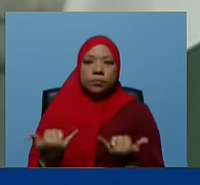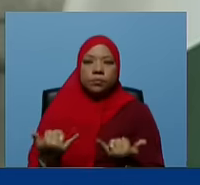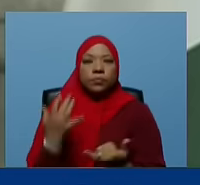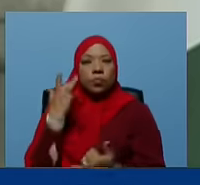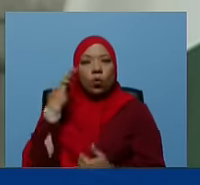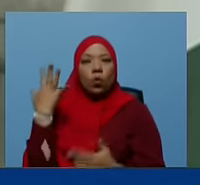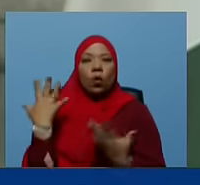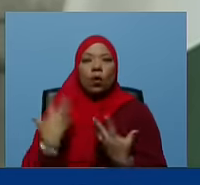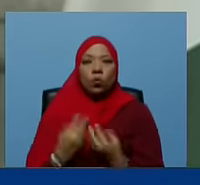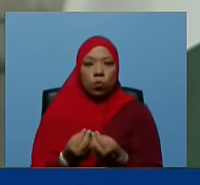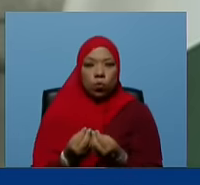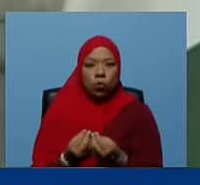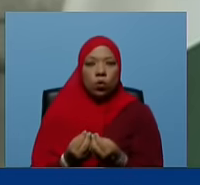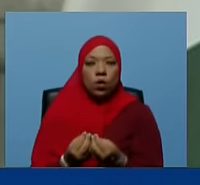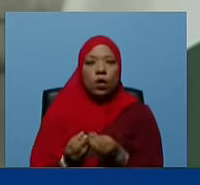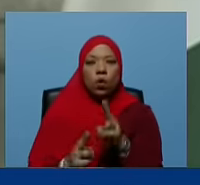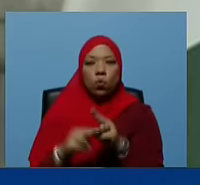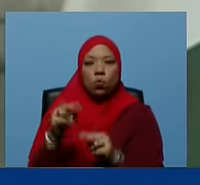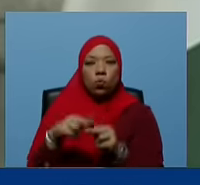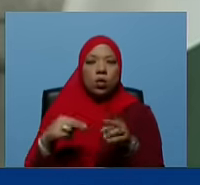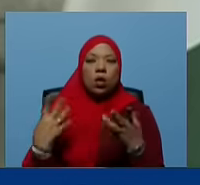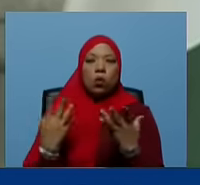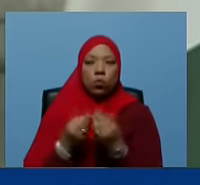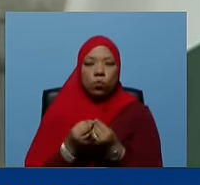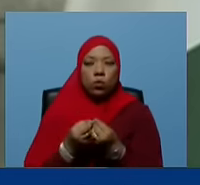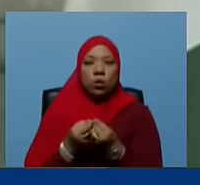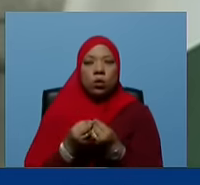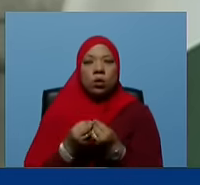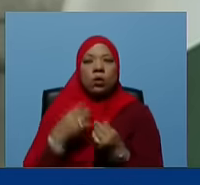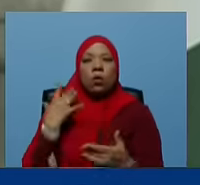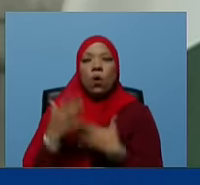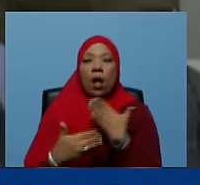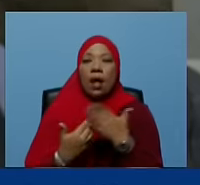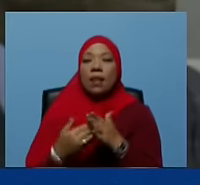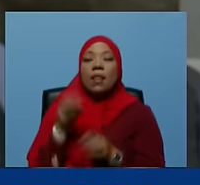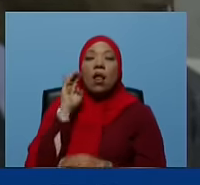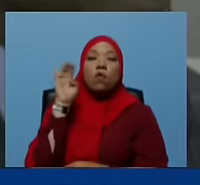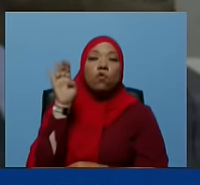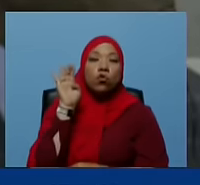soñar juntos y construir juntos hacia el futuro.